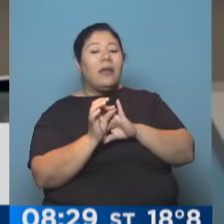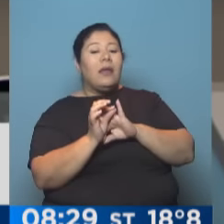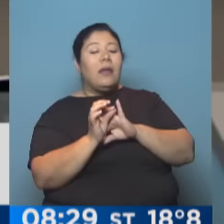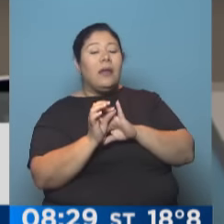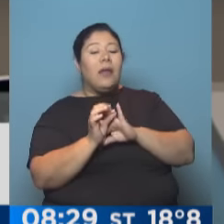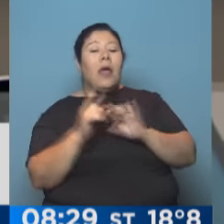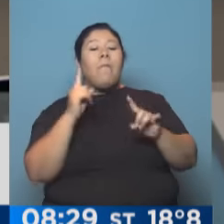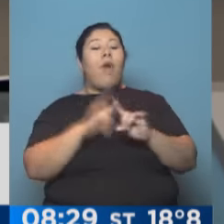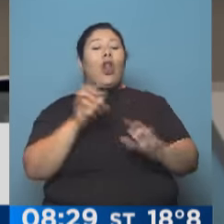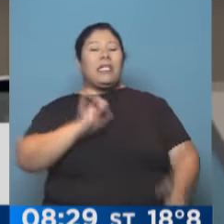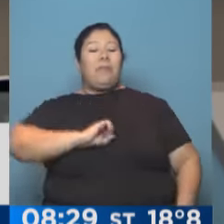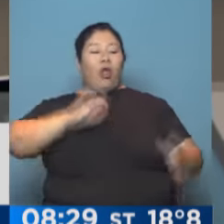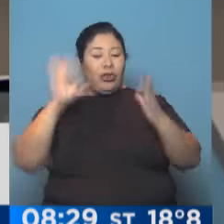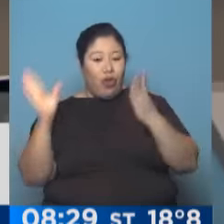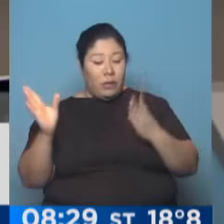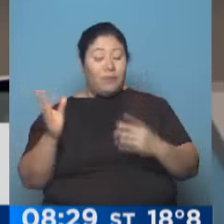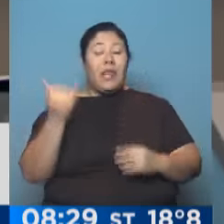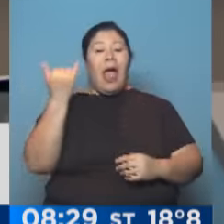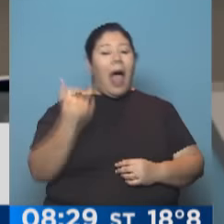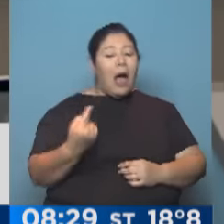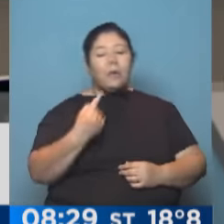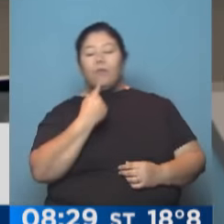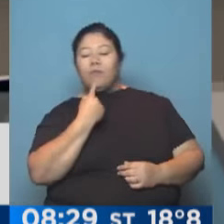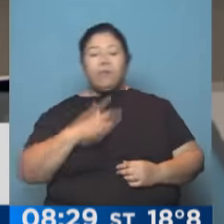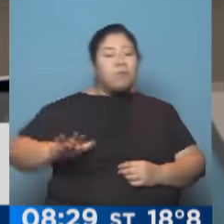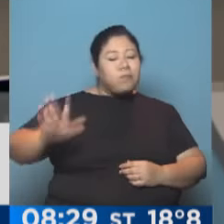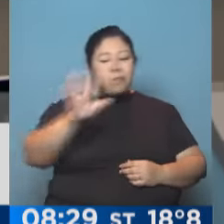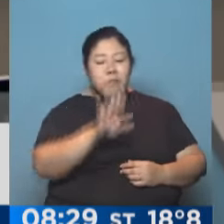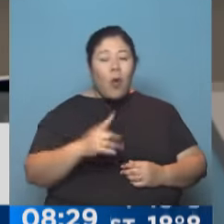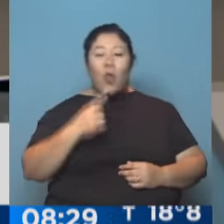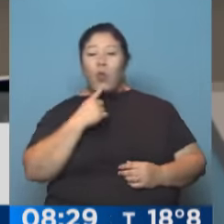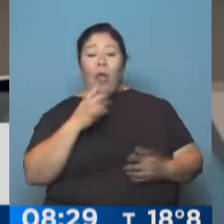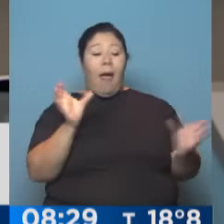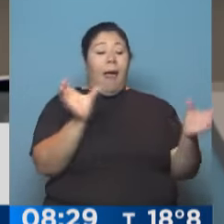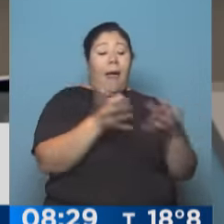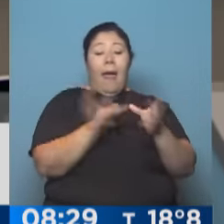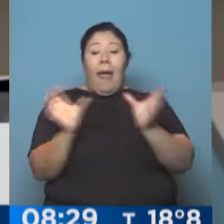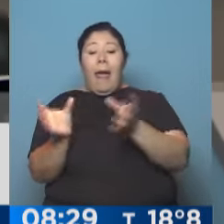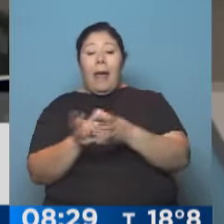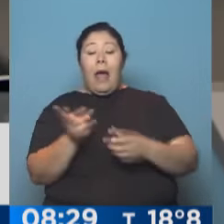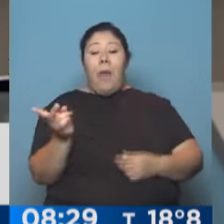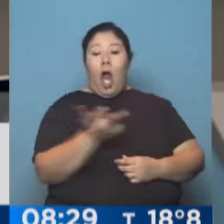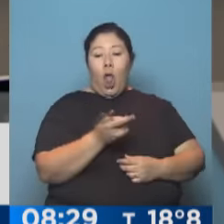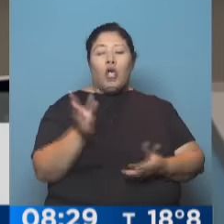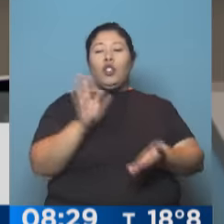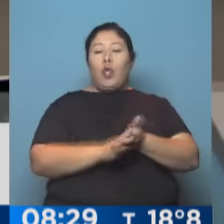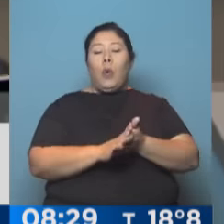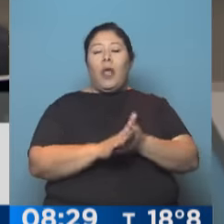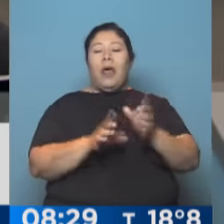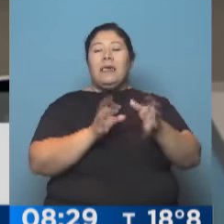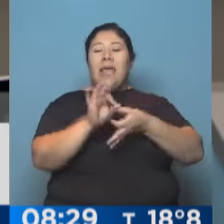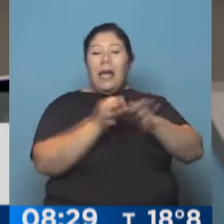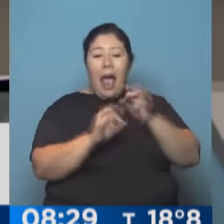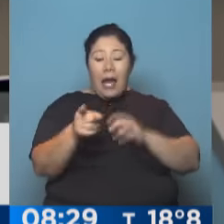exportaciones eh Hay una sospecha muy fuerte obviamente las dos cámaras que informan esto que son las grandes cerealeras pu la cámara de exportador de